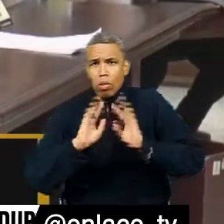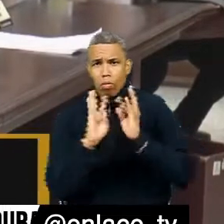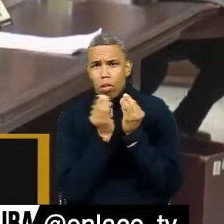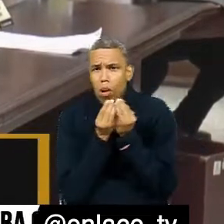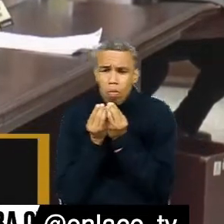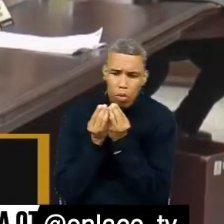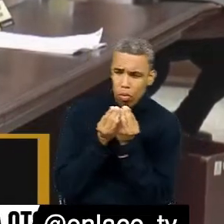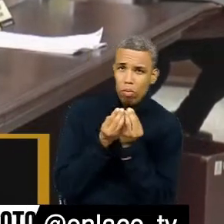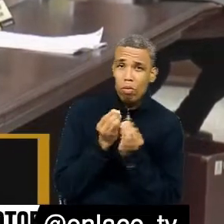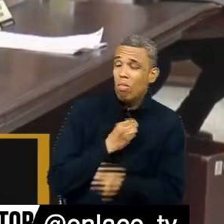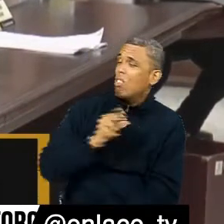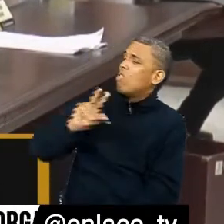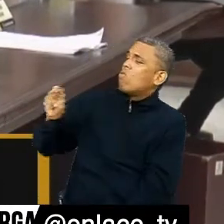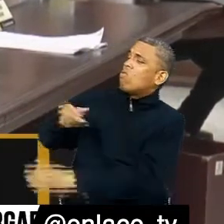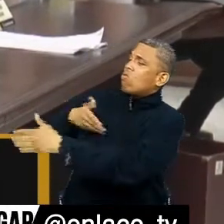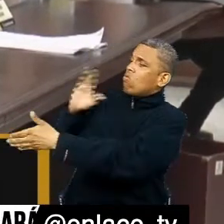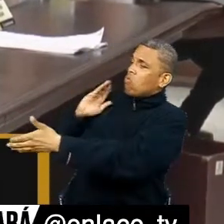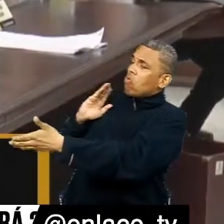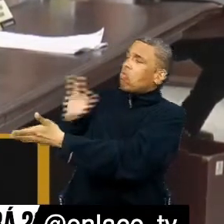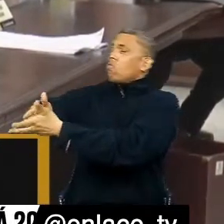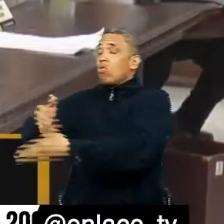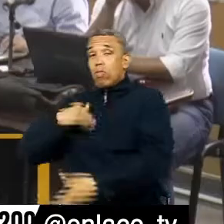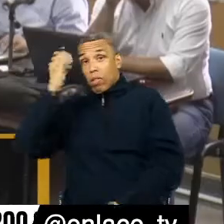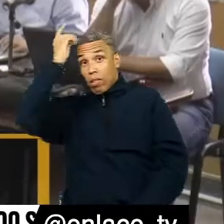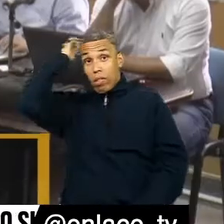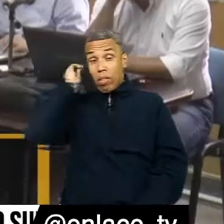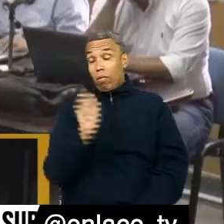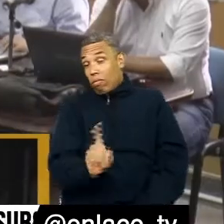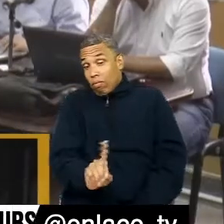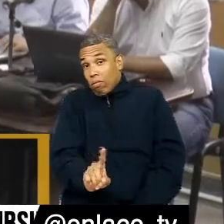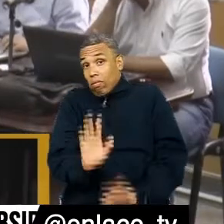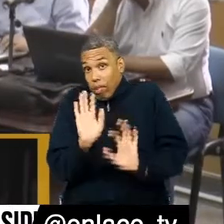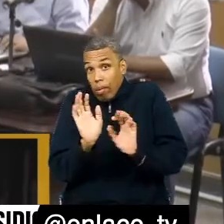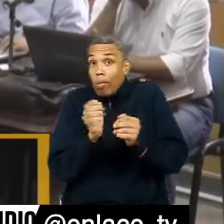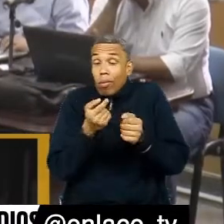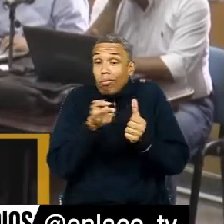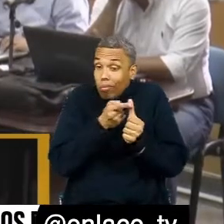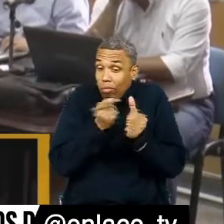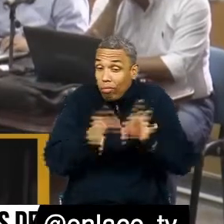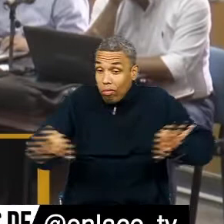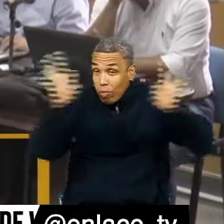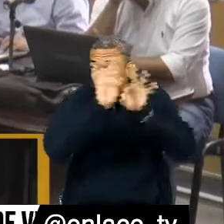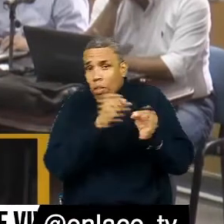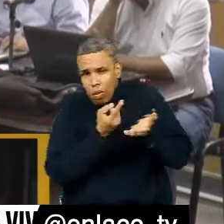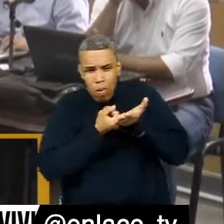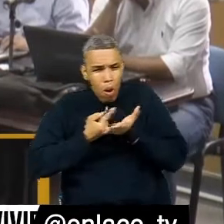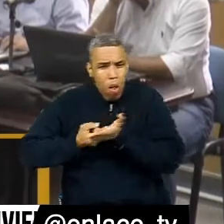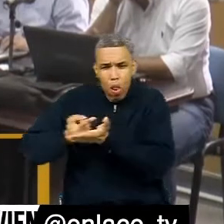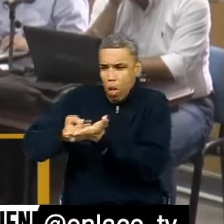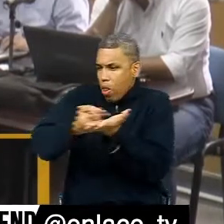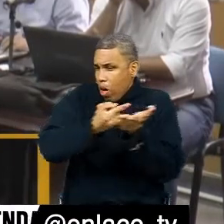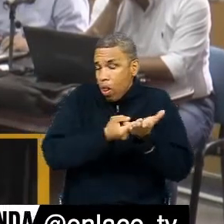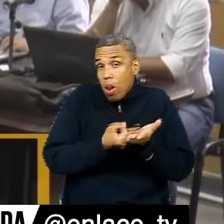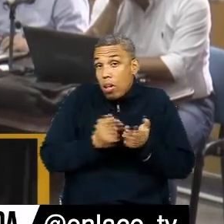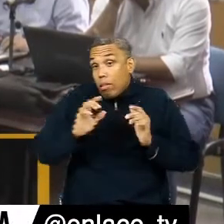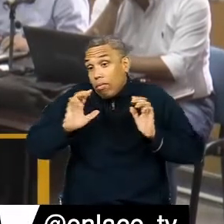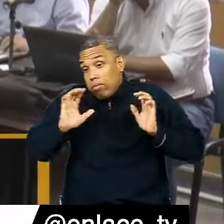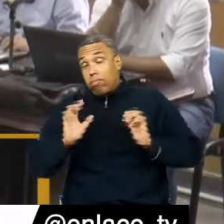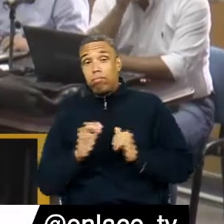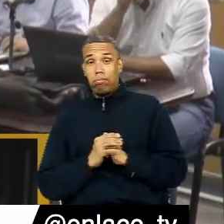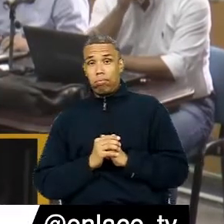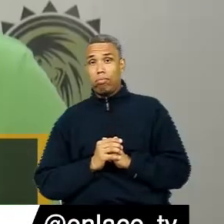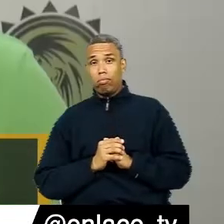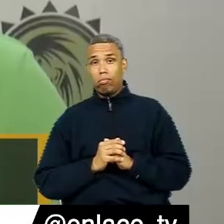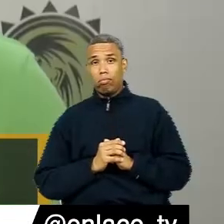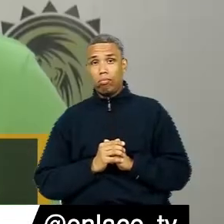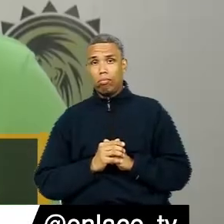siendo muy rigurosos en cuanto al tema del crédito. Sabemos que pues no ha sido muy bien visto el